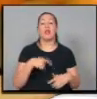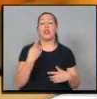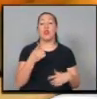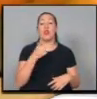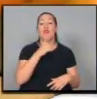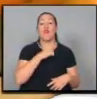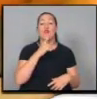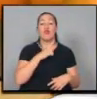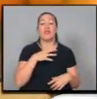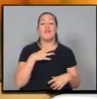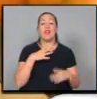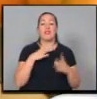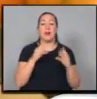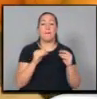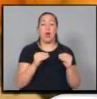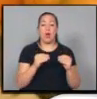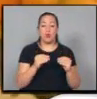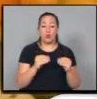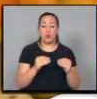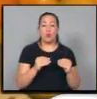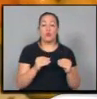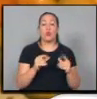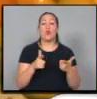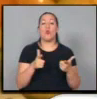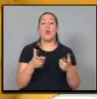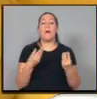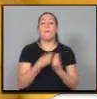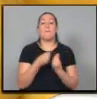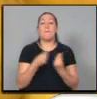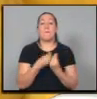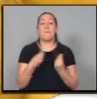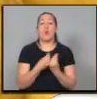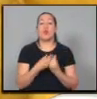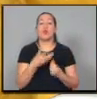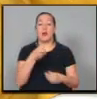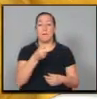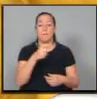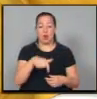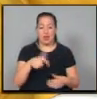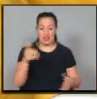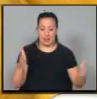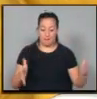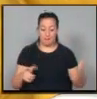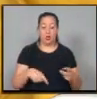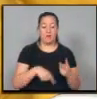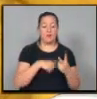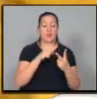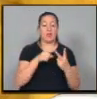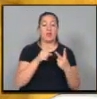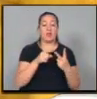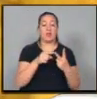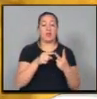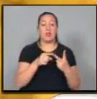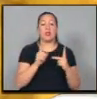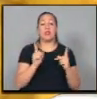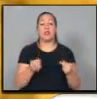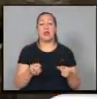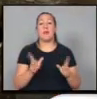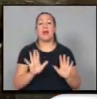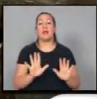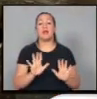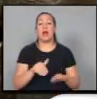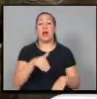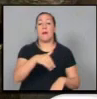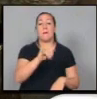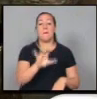no madurase, con lo cual no hay tanta oferta en esta época del año. Segundo, que vos tenés que esperar a marzo para tener